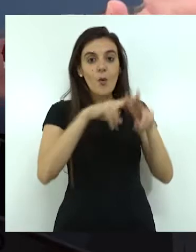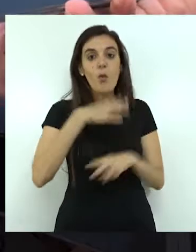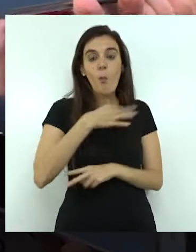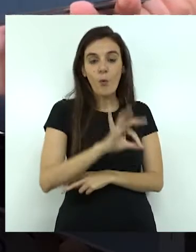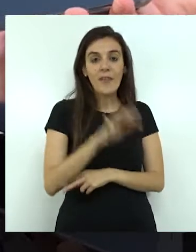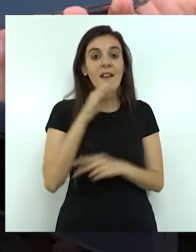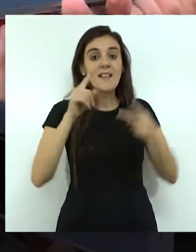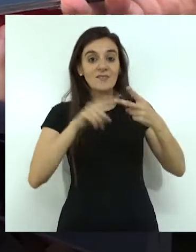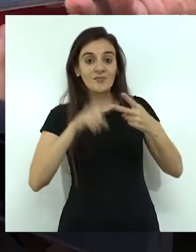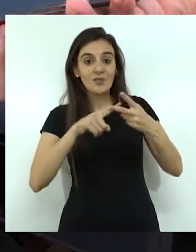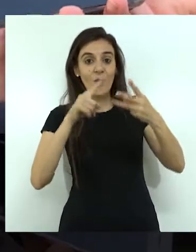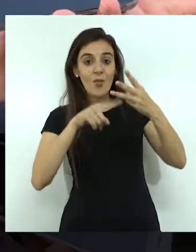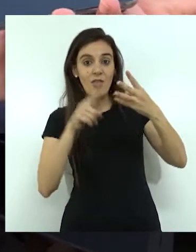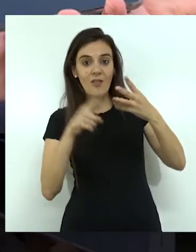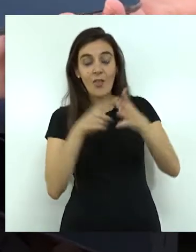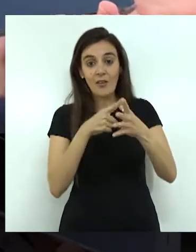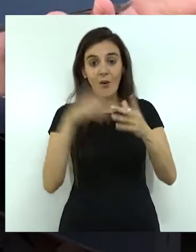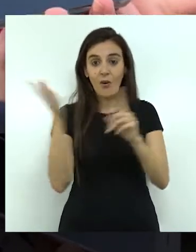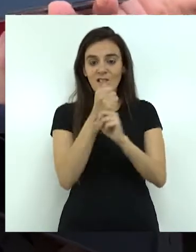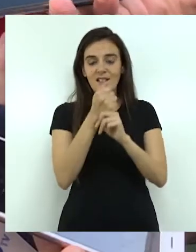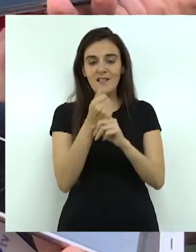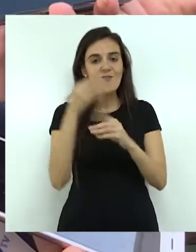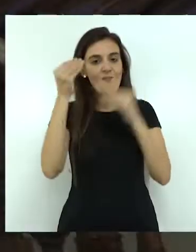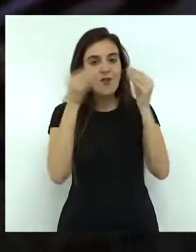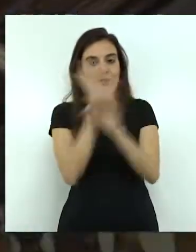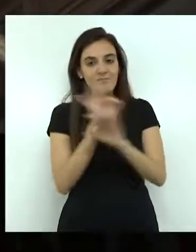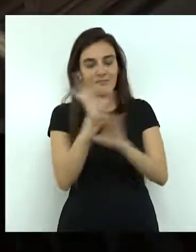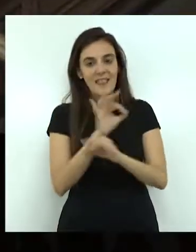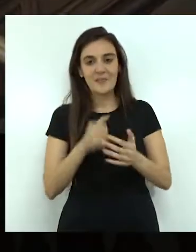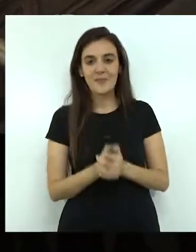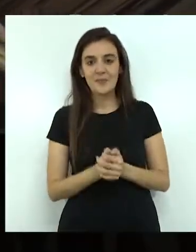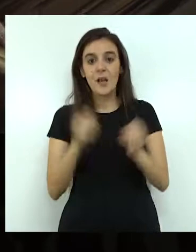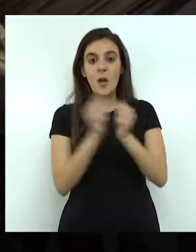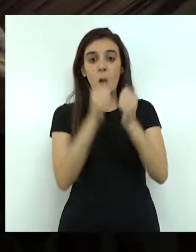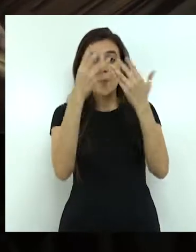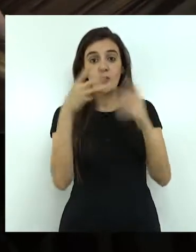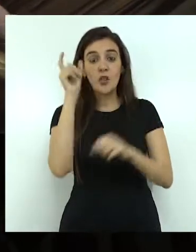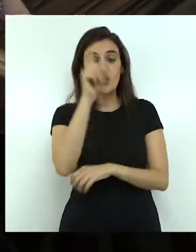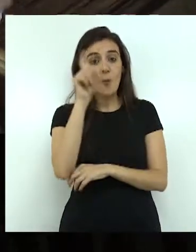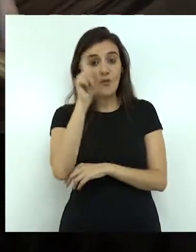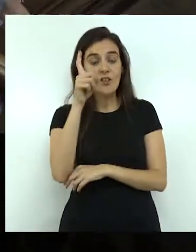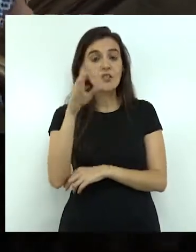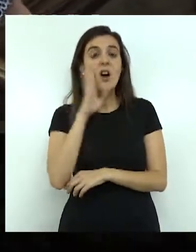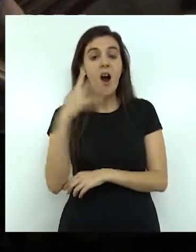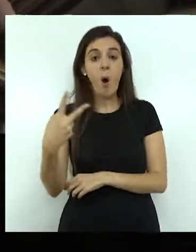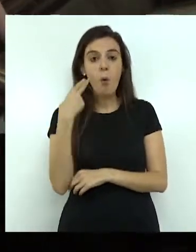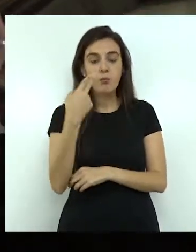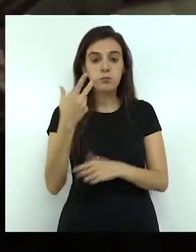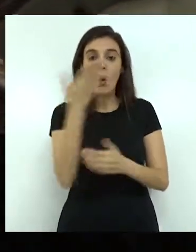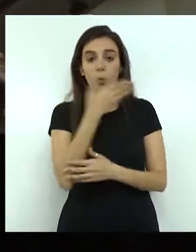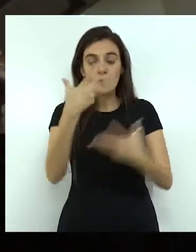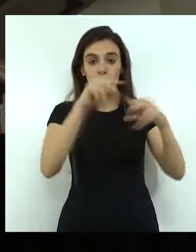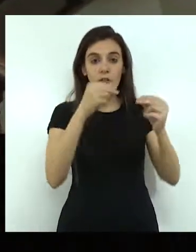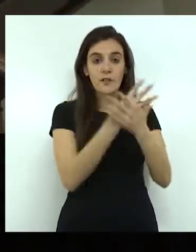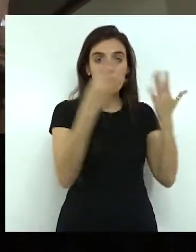ya con esto con esto que hemos conseguido ya eso no va a volver a suceder 28 docentes que se jubilan en este curso escolar 19